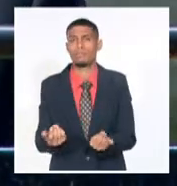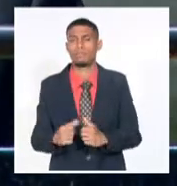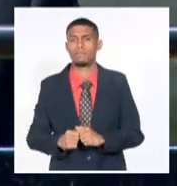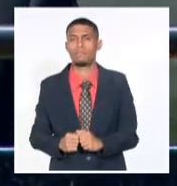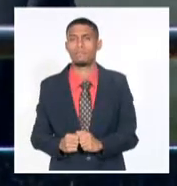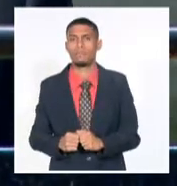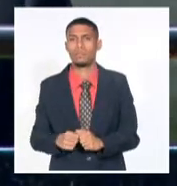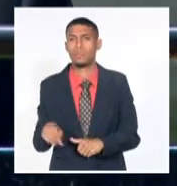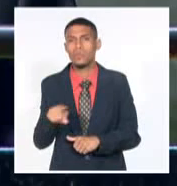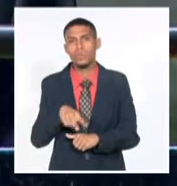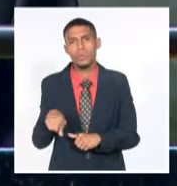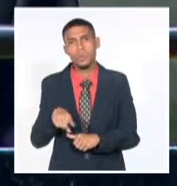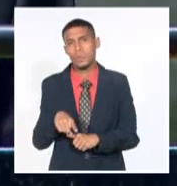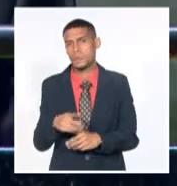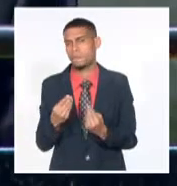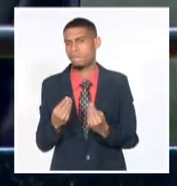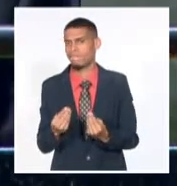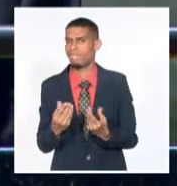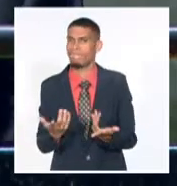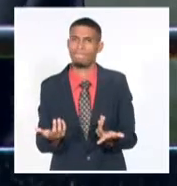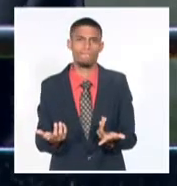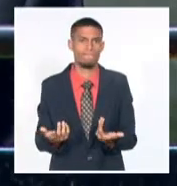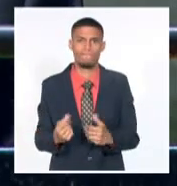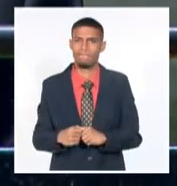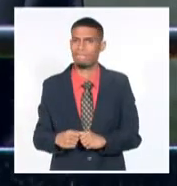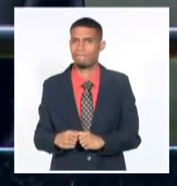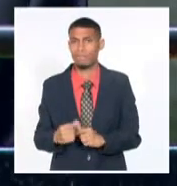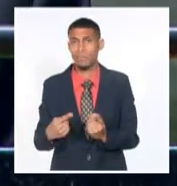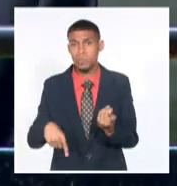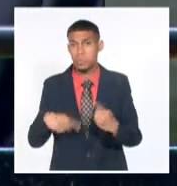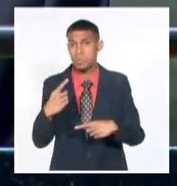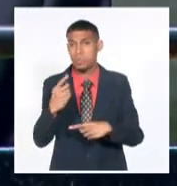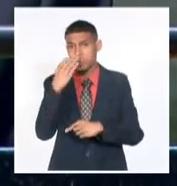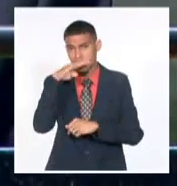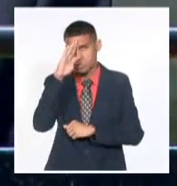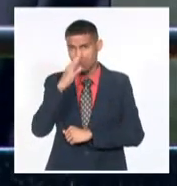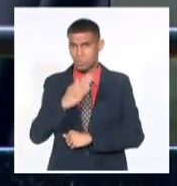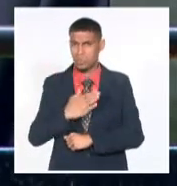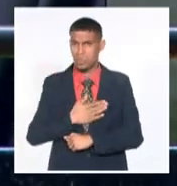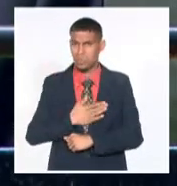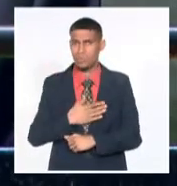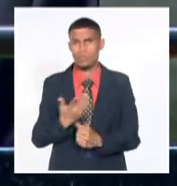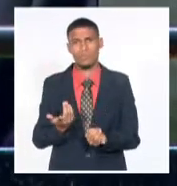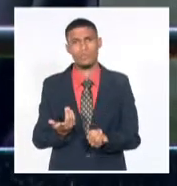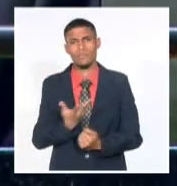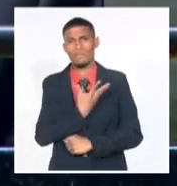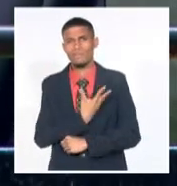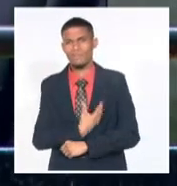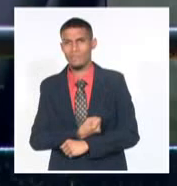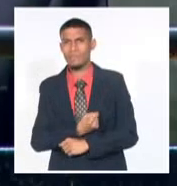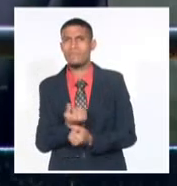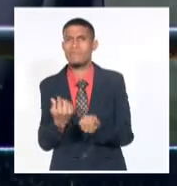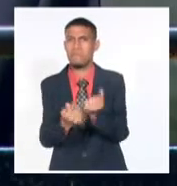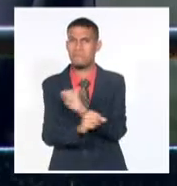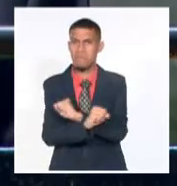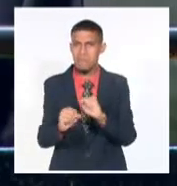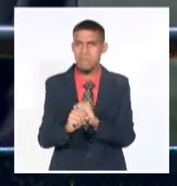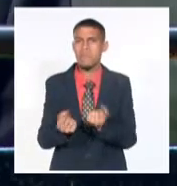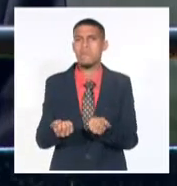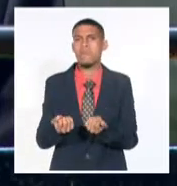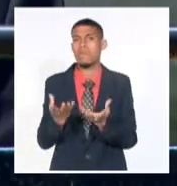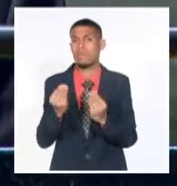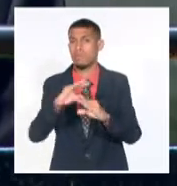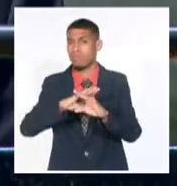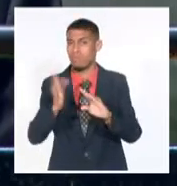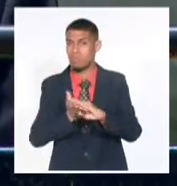tal acción, en particular contra una nación víctima del terrorismo, que aún hoy